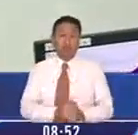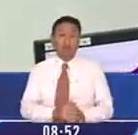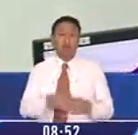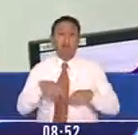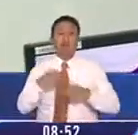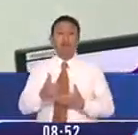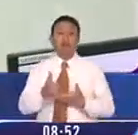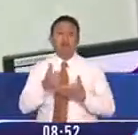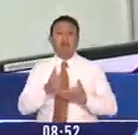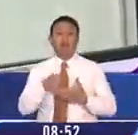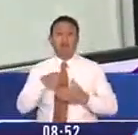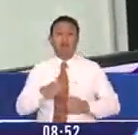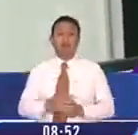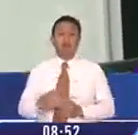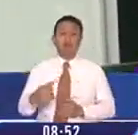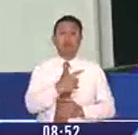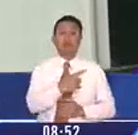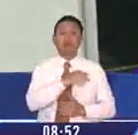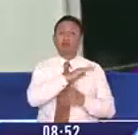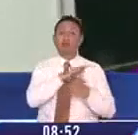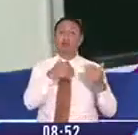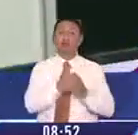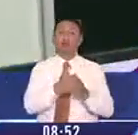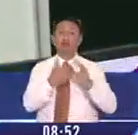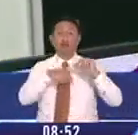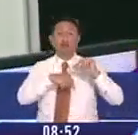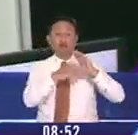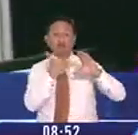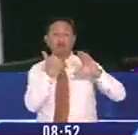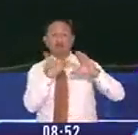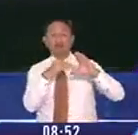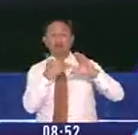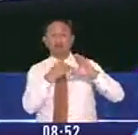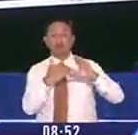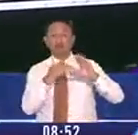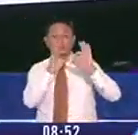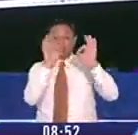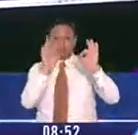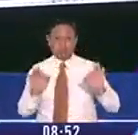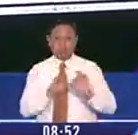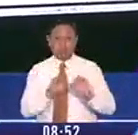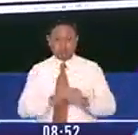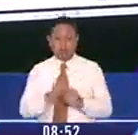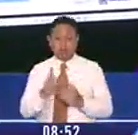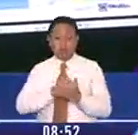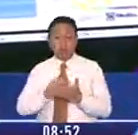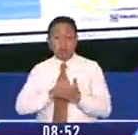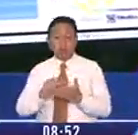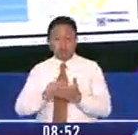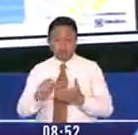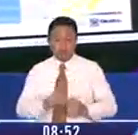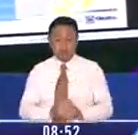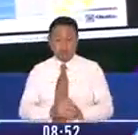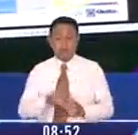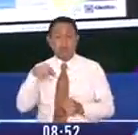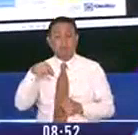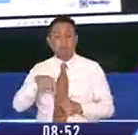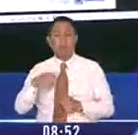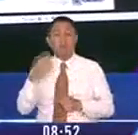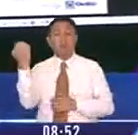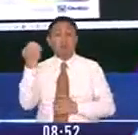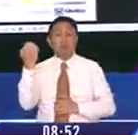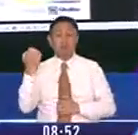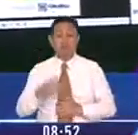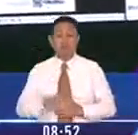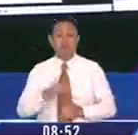permite también es gestionar todas las fichas que ingresan acá al sistema del ECU 911, es decir, todas las fichas que tienen un componente de gestión de emergencia